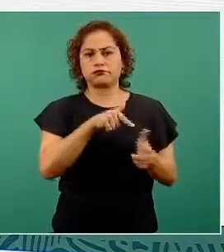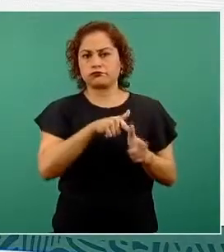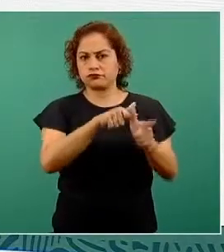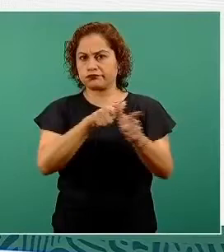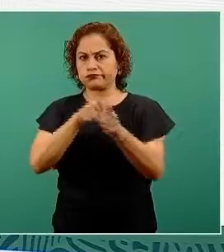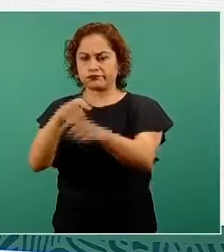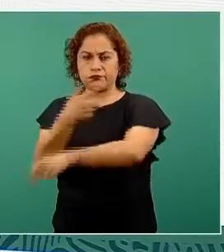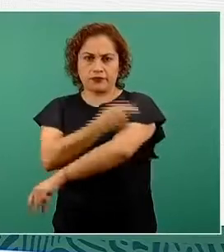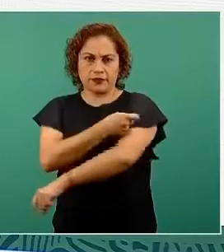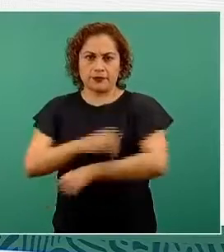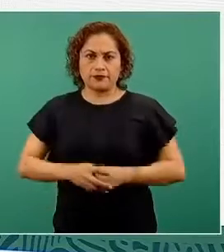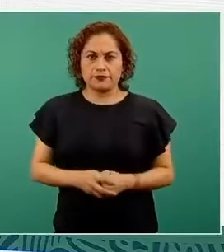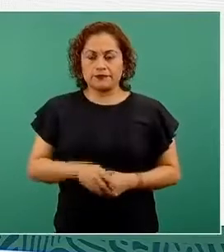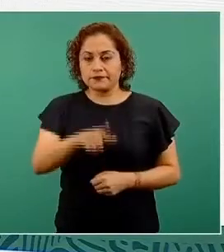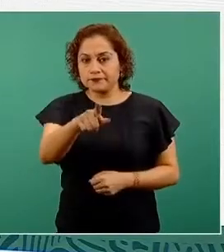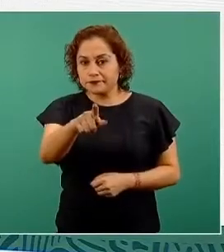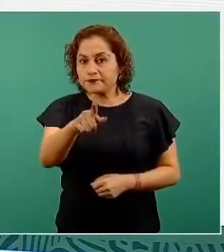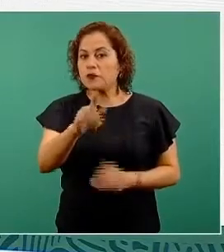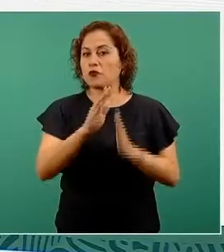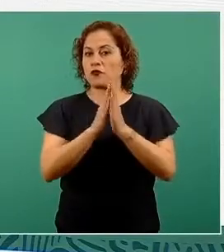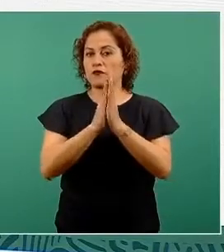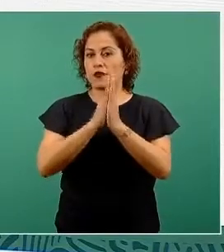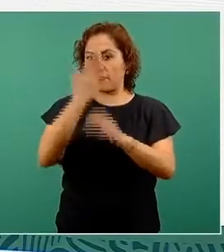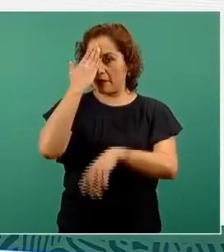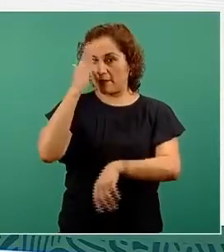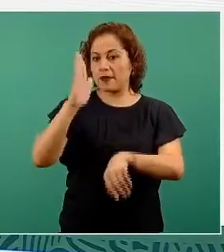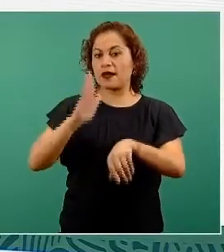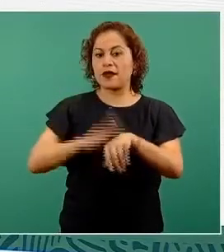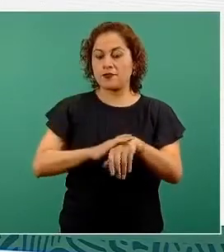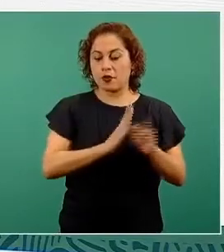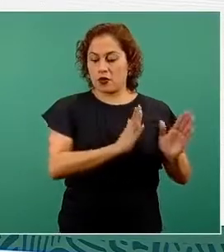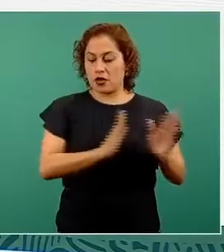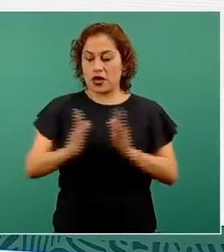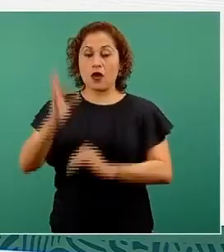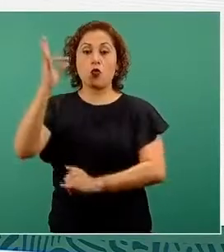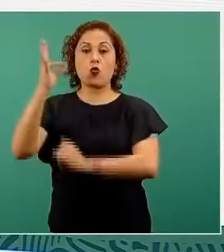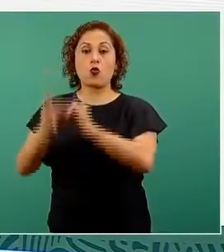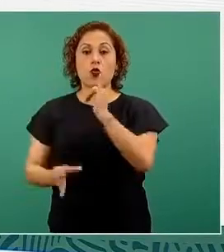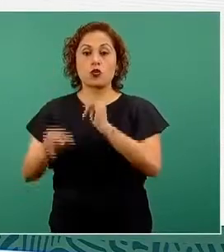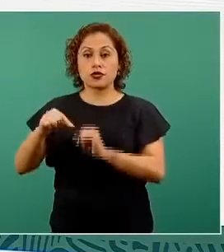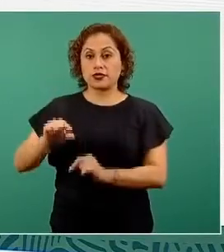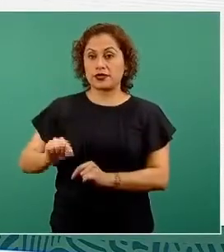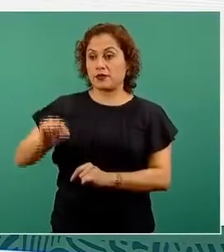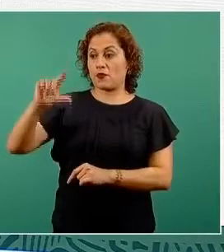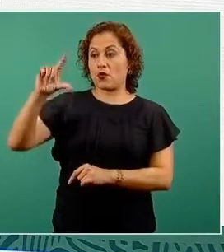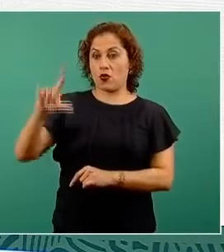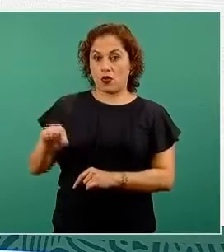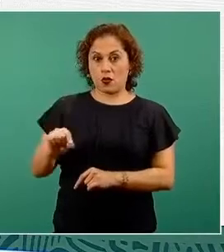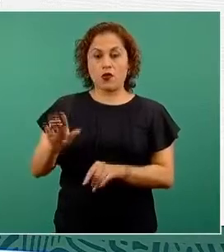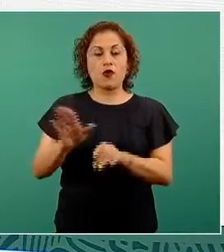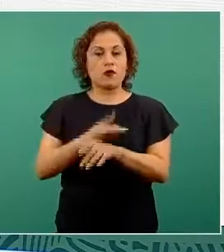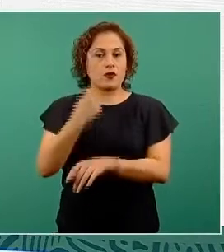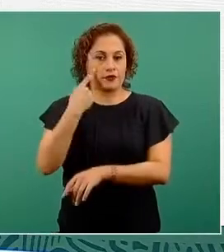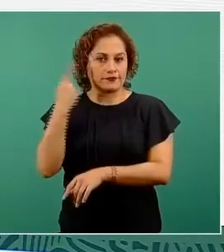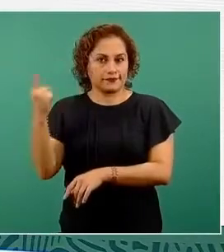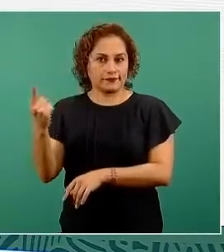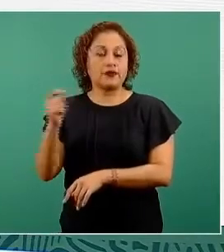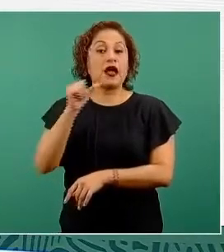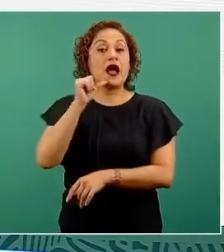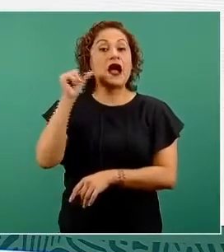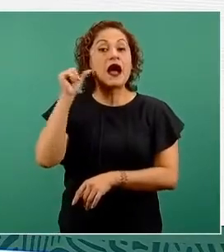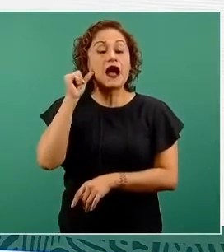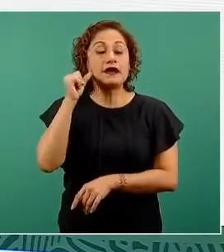siempre tomar el dato más actualizado de la tabla publicada, porque verán, por ejemplo, ayer hablamos de